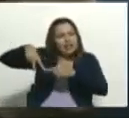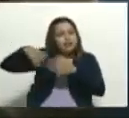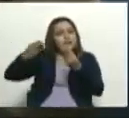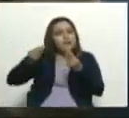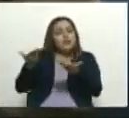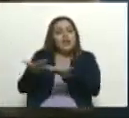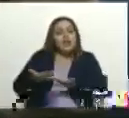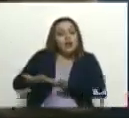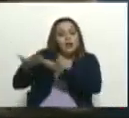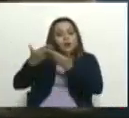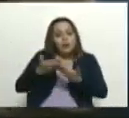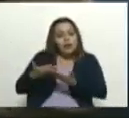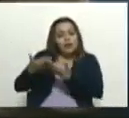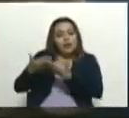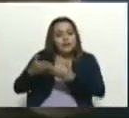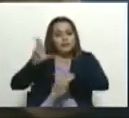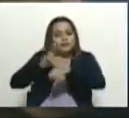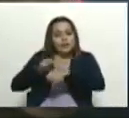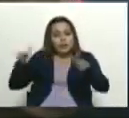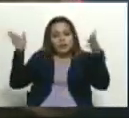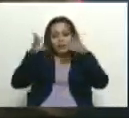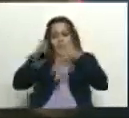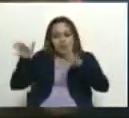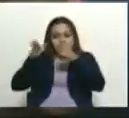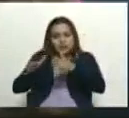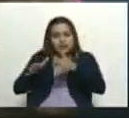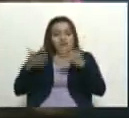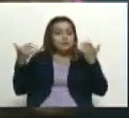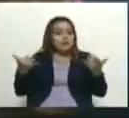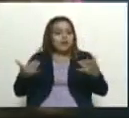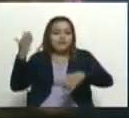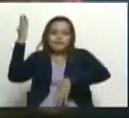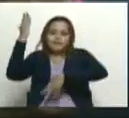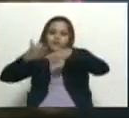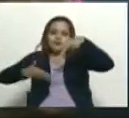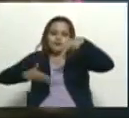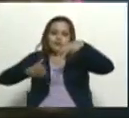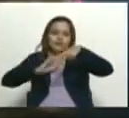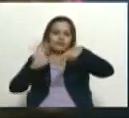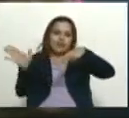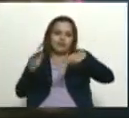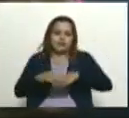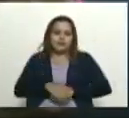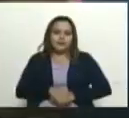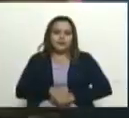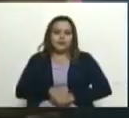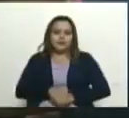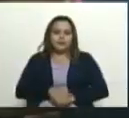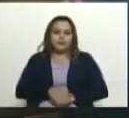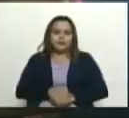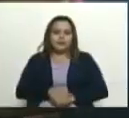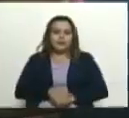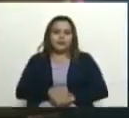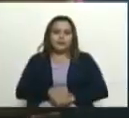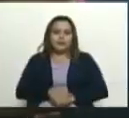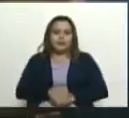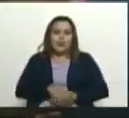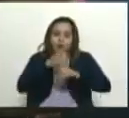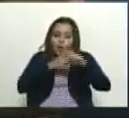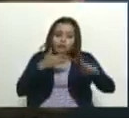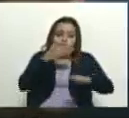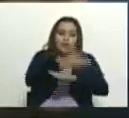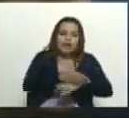escuelas de traumatología recomiendan de una vez amputar. Otros van a